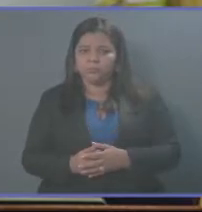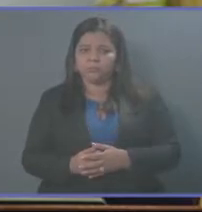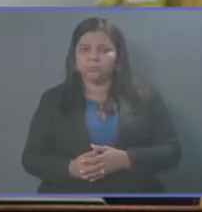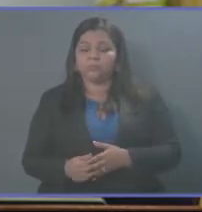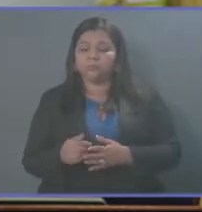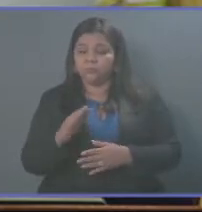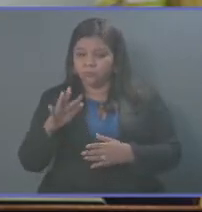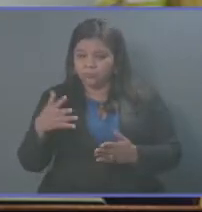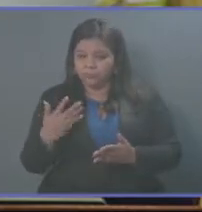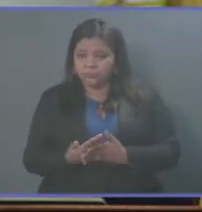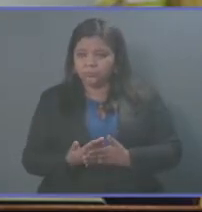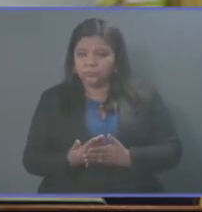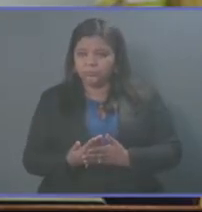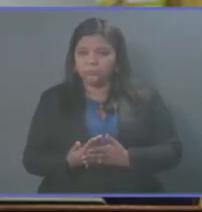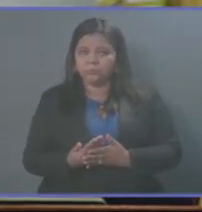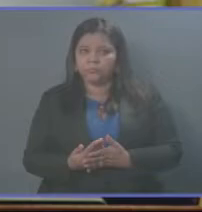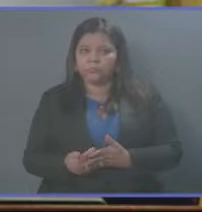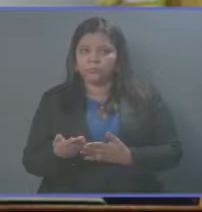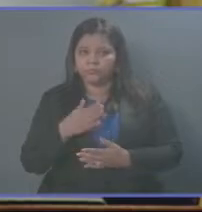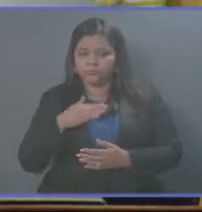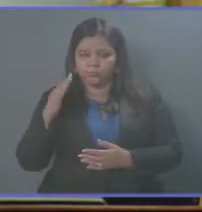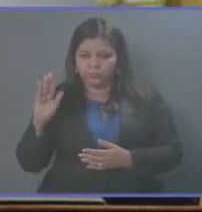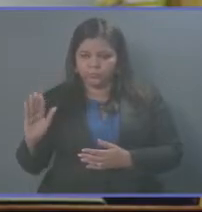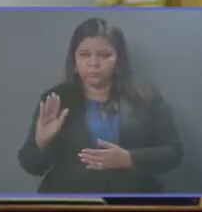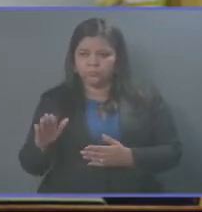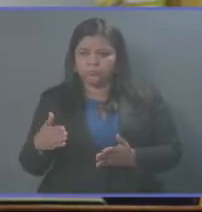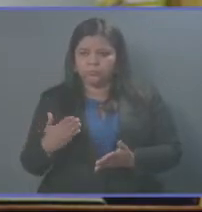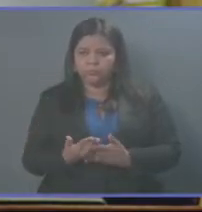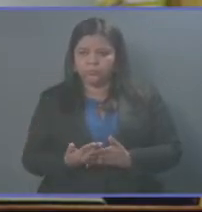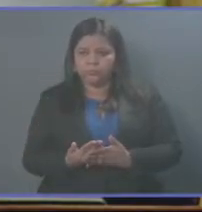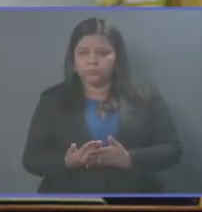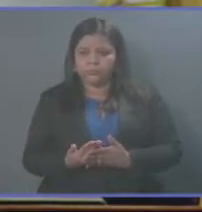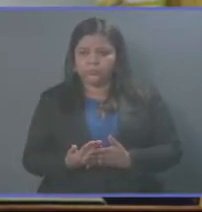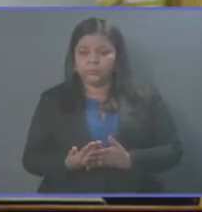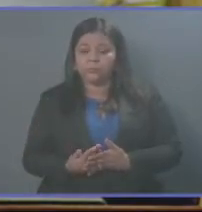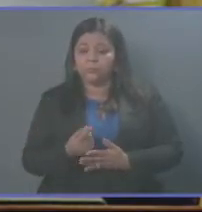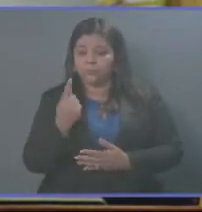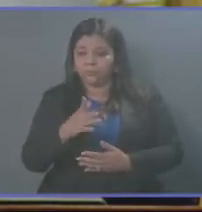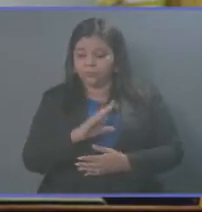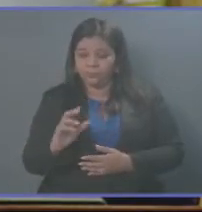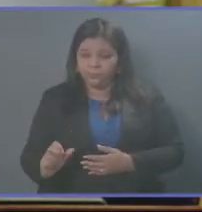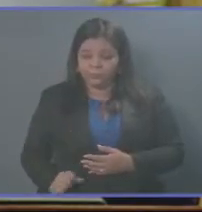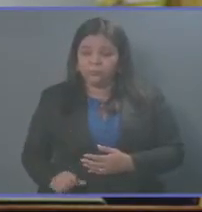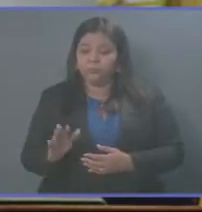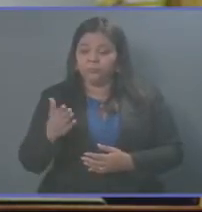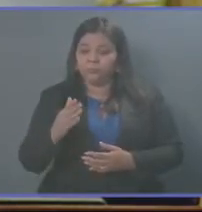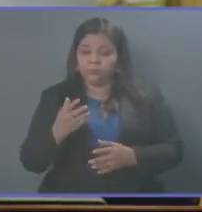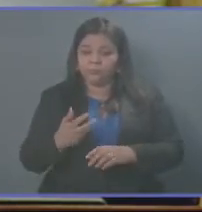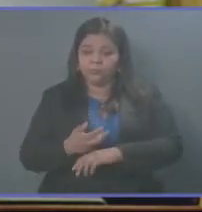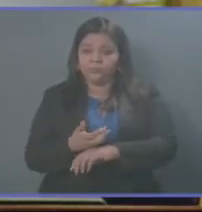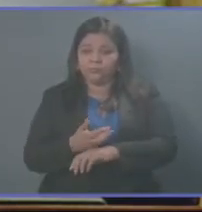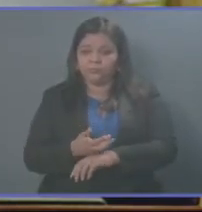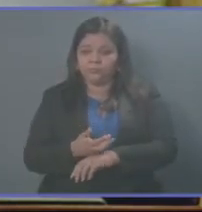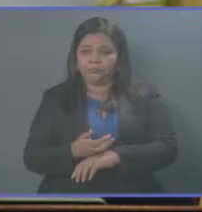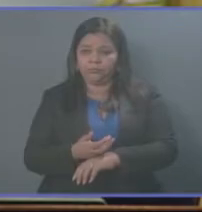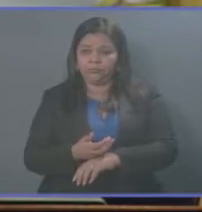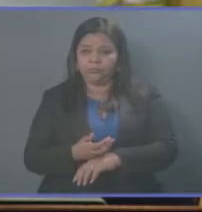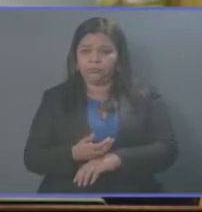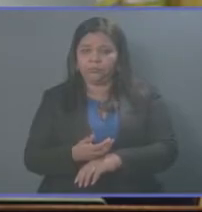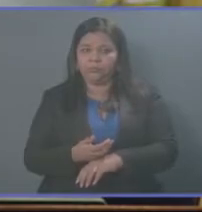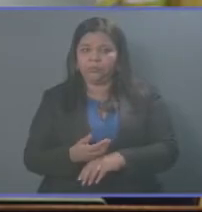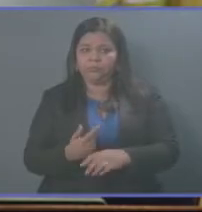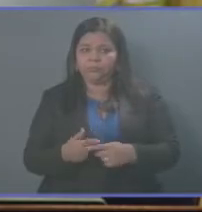todos debemos comprometernos a que ese salvadoreño que está usando este transporte